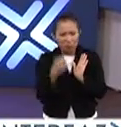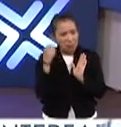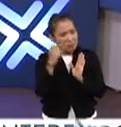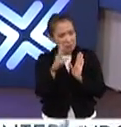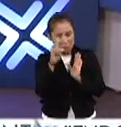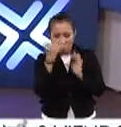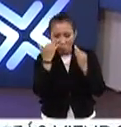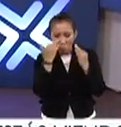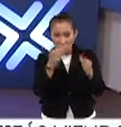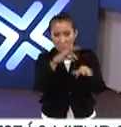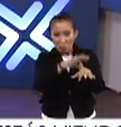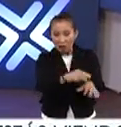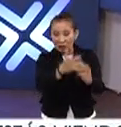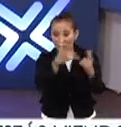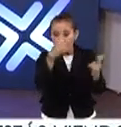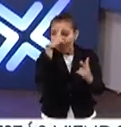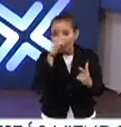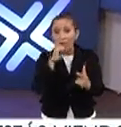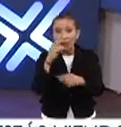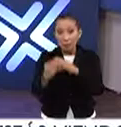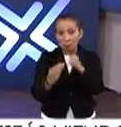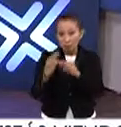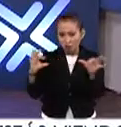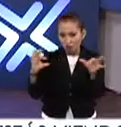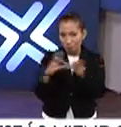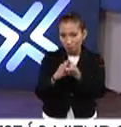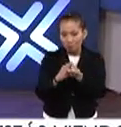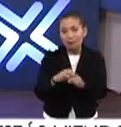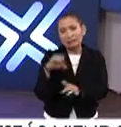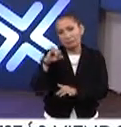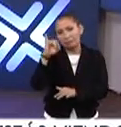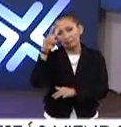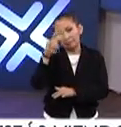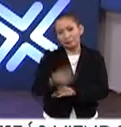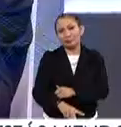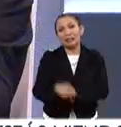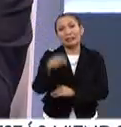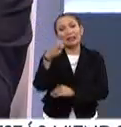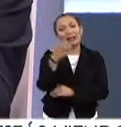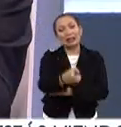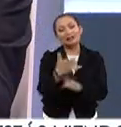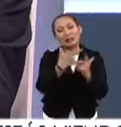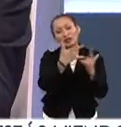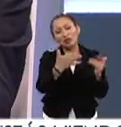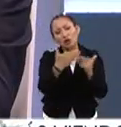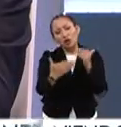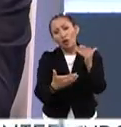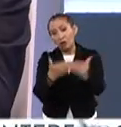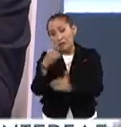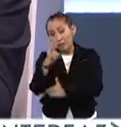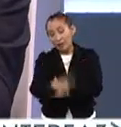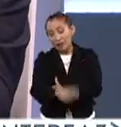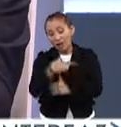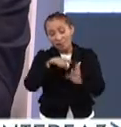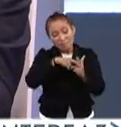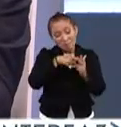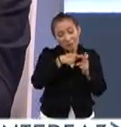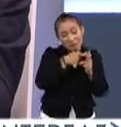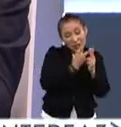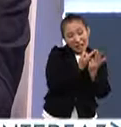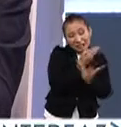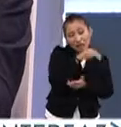parte fidedigna de la historia de México, pero también del mundo. Sí, efectivamente, pues esa es la trayectoria y de hecho pues es el origen